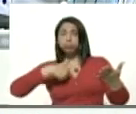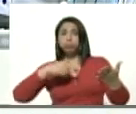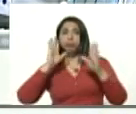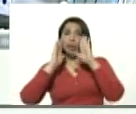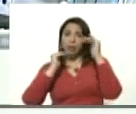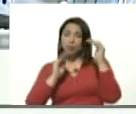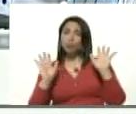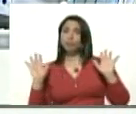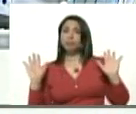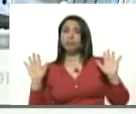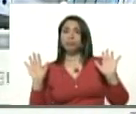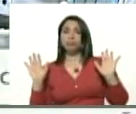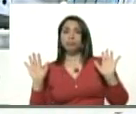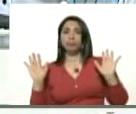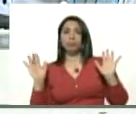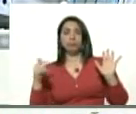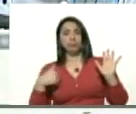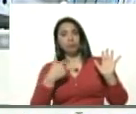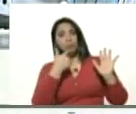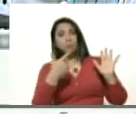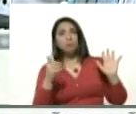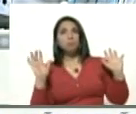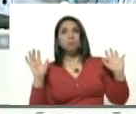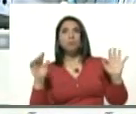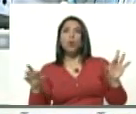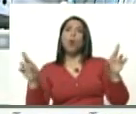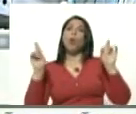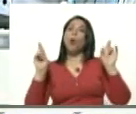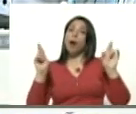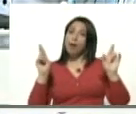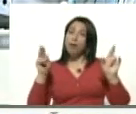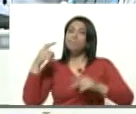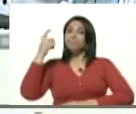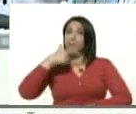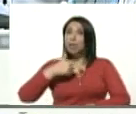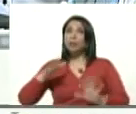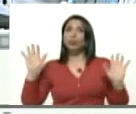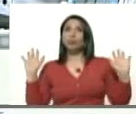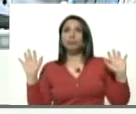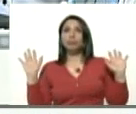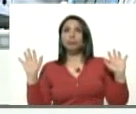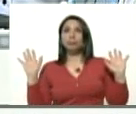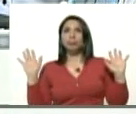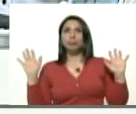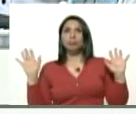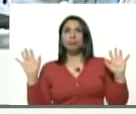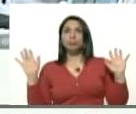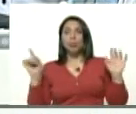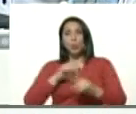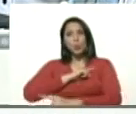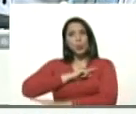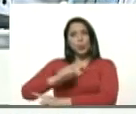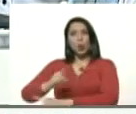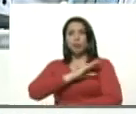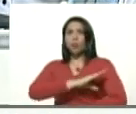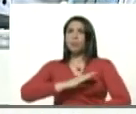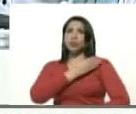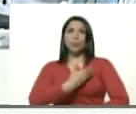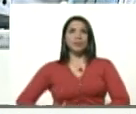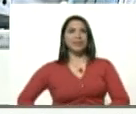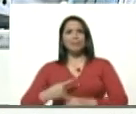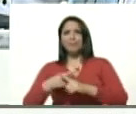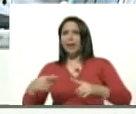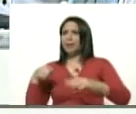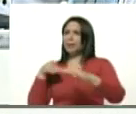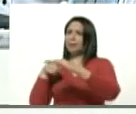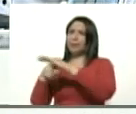atención. Y dije, ojalá sea cierto. Le di las instrucciones a la Comisión Presidencial para que entrara